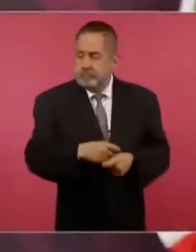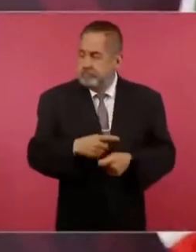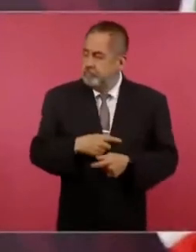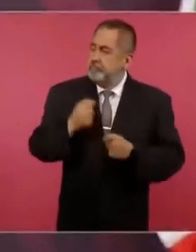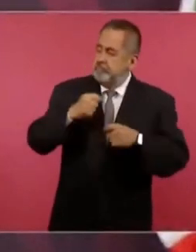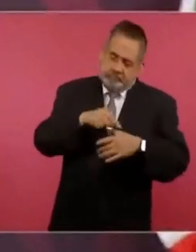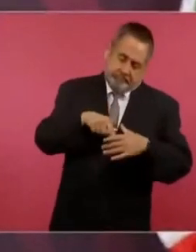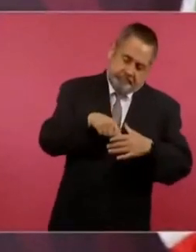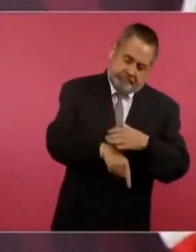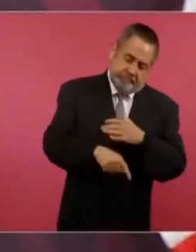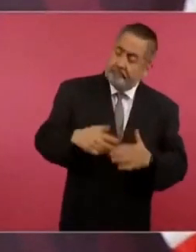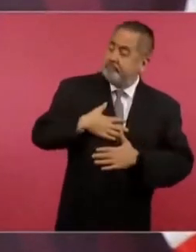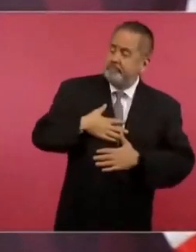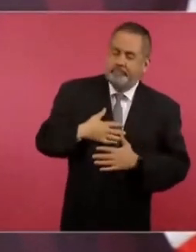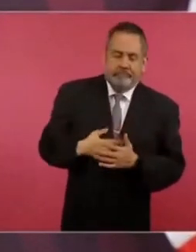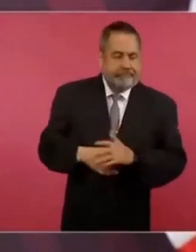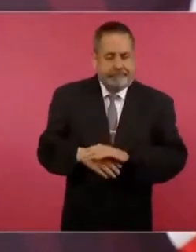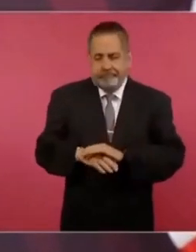Por eso